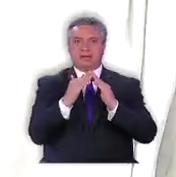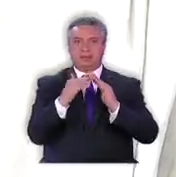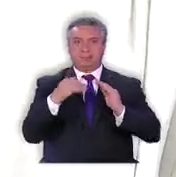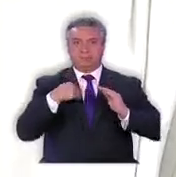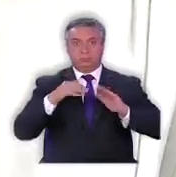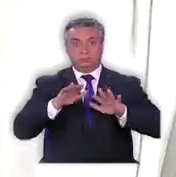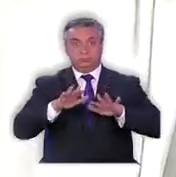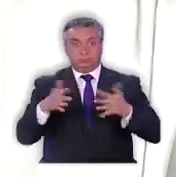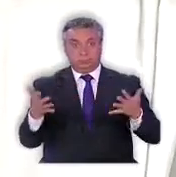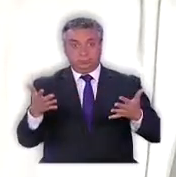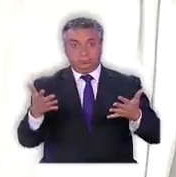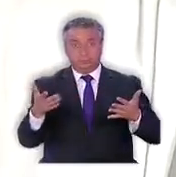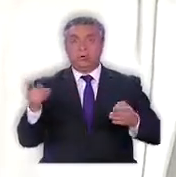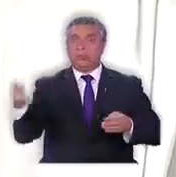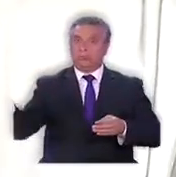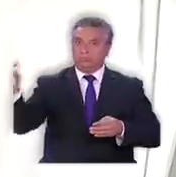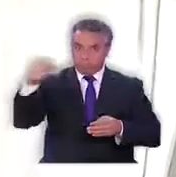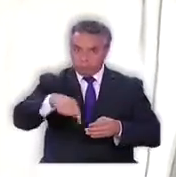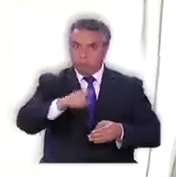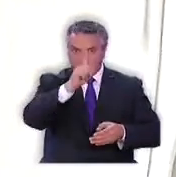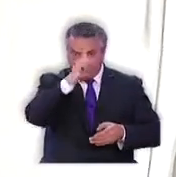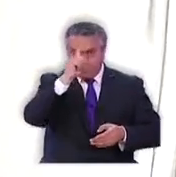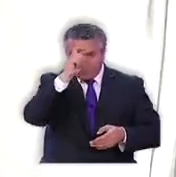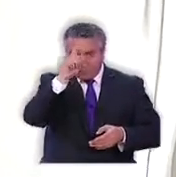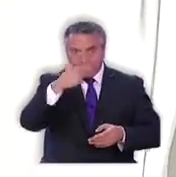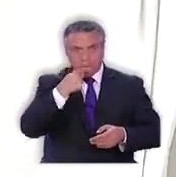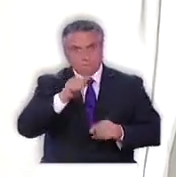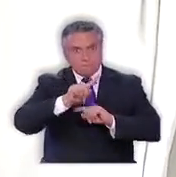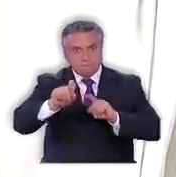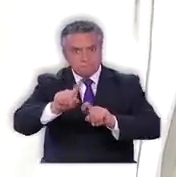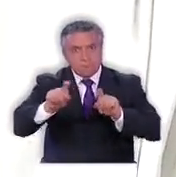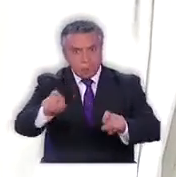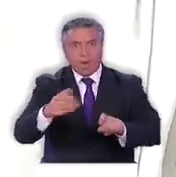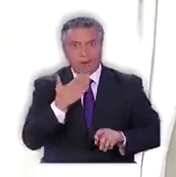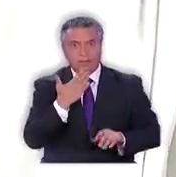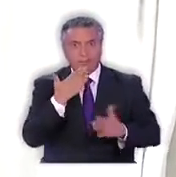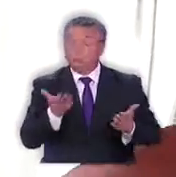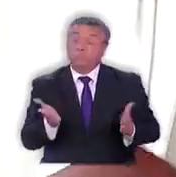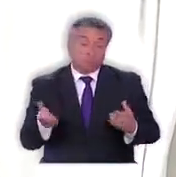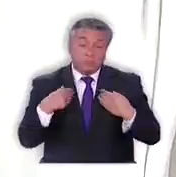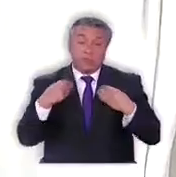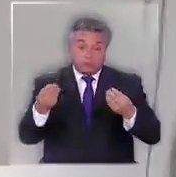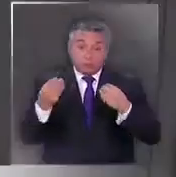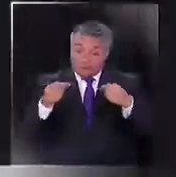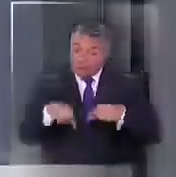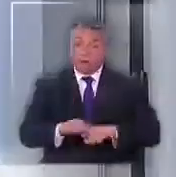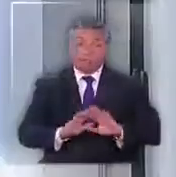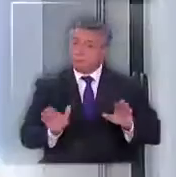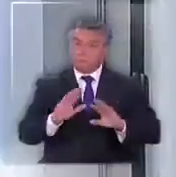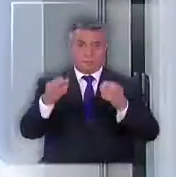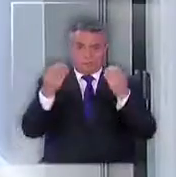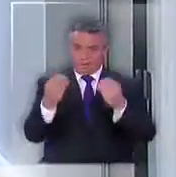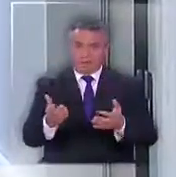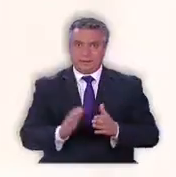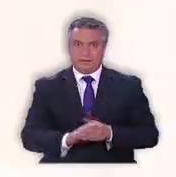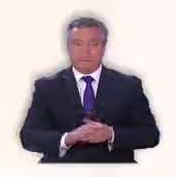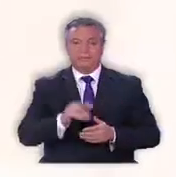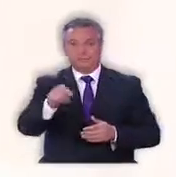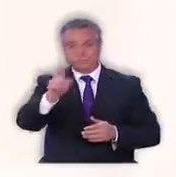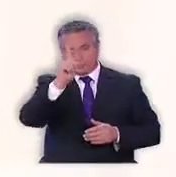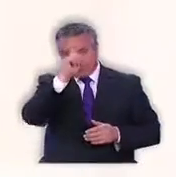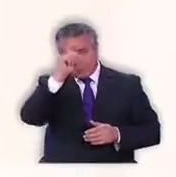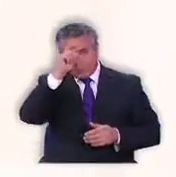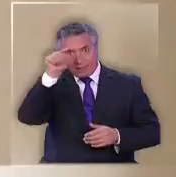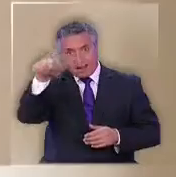que venían al hospital a censar. Pero bien, si me tocó acá, está bien. En el hospital de